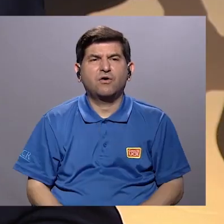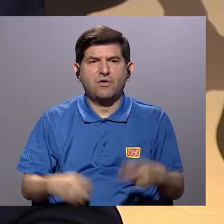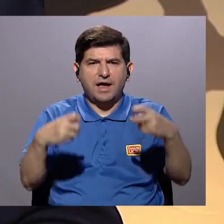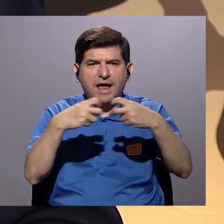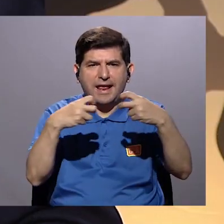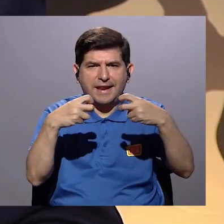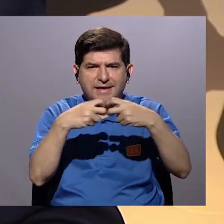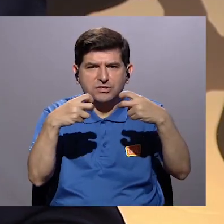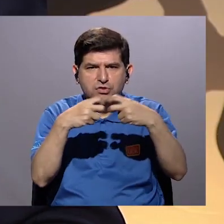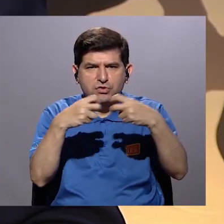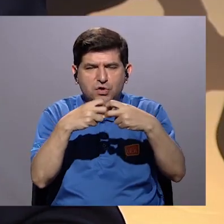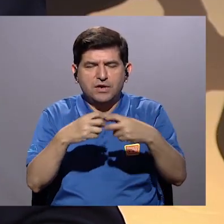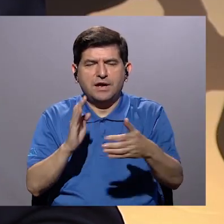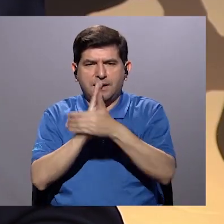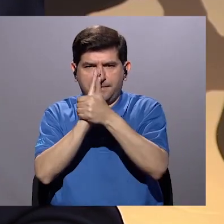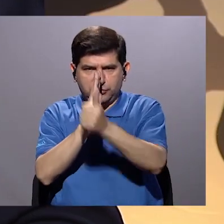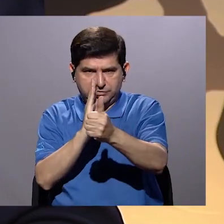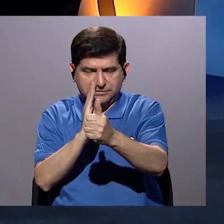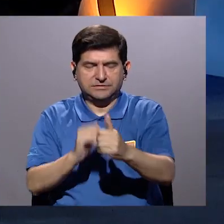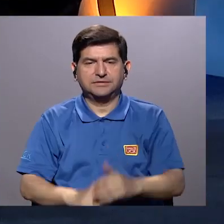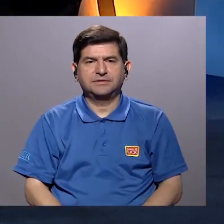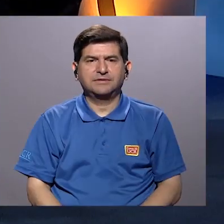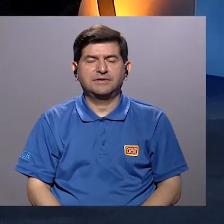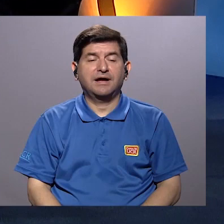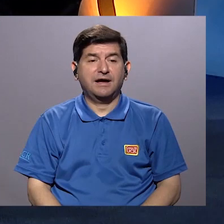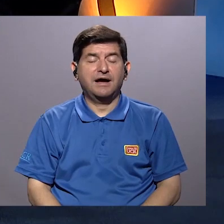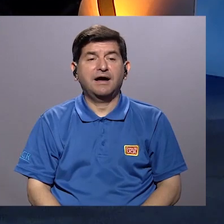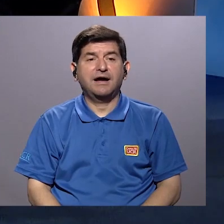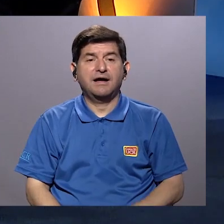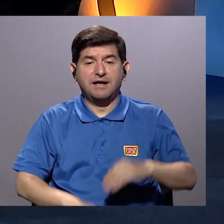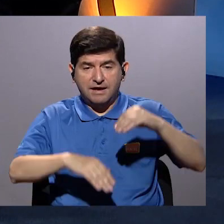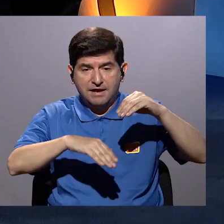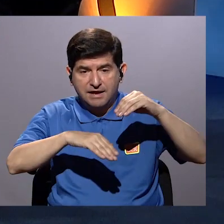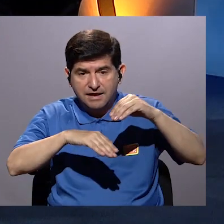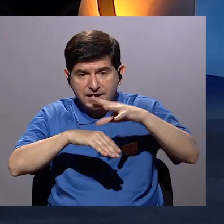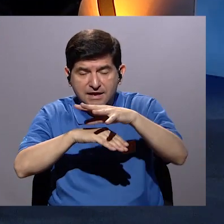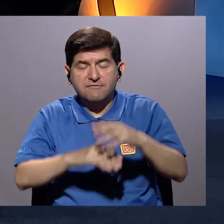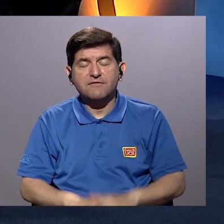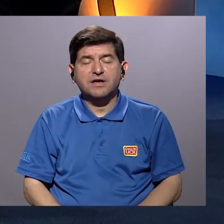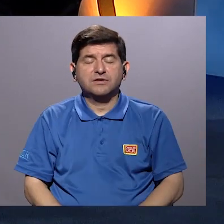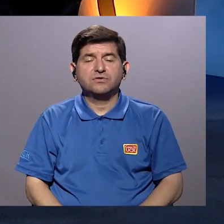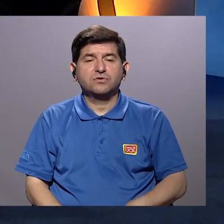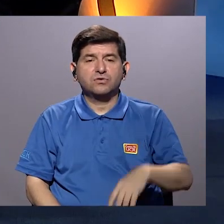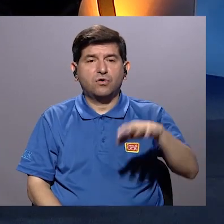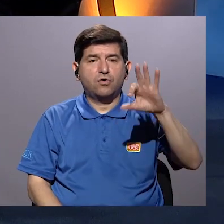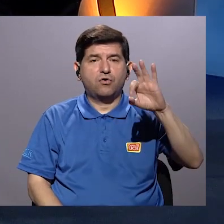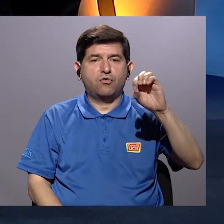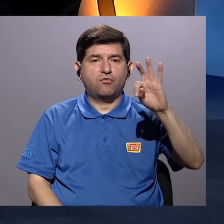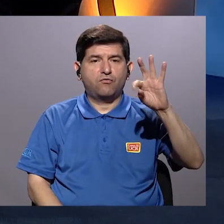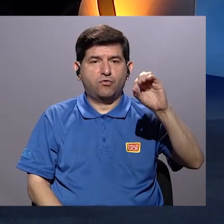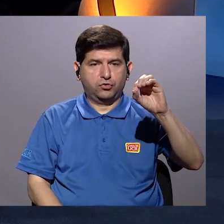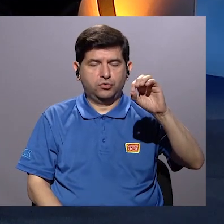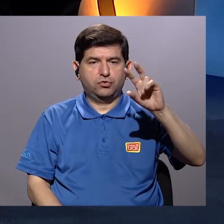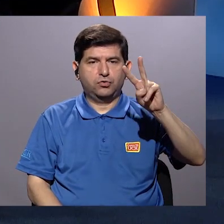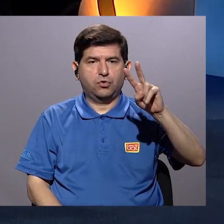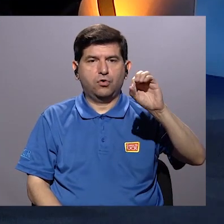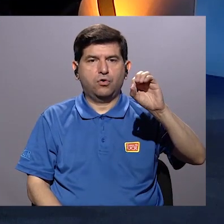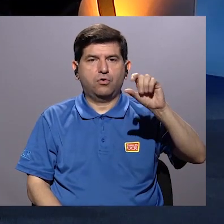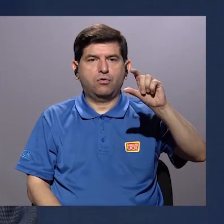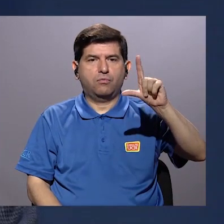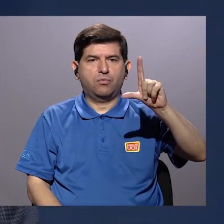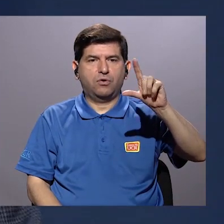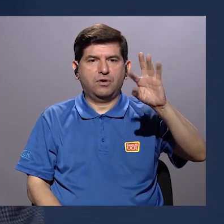potencia, ¿verdad? Sí, el efecto fotovoltaico, ¿verdad? Los fotones que descubrió Einstein, ¿verdad? Sí, cuando estaba bastante